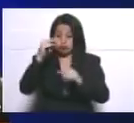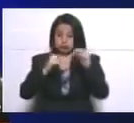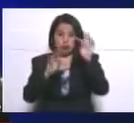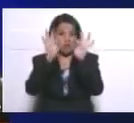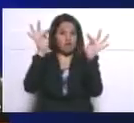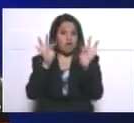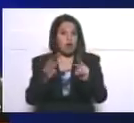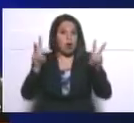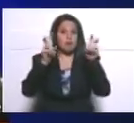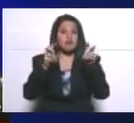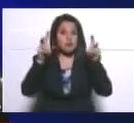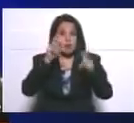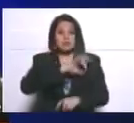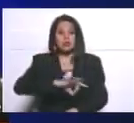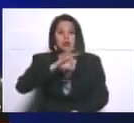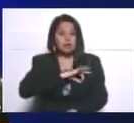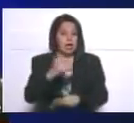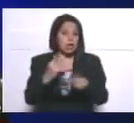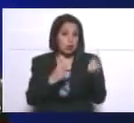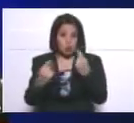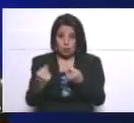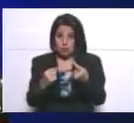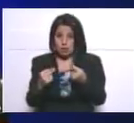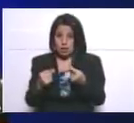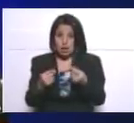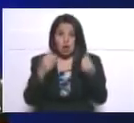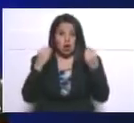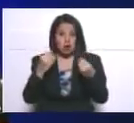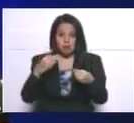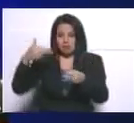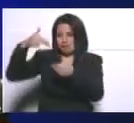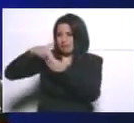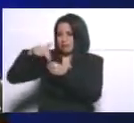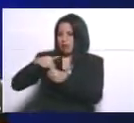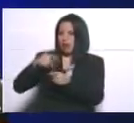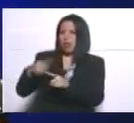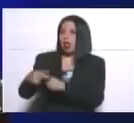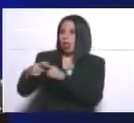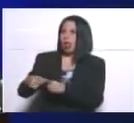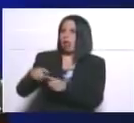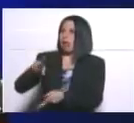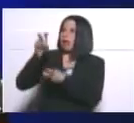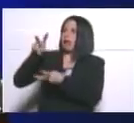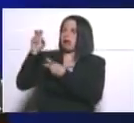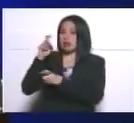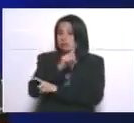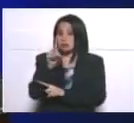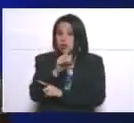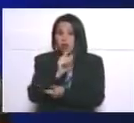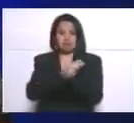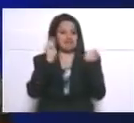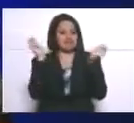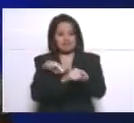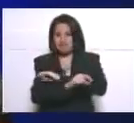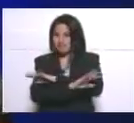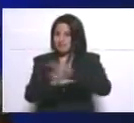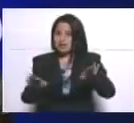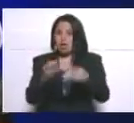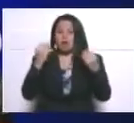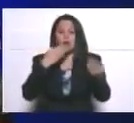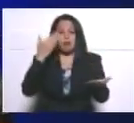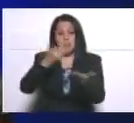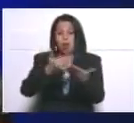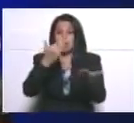modelo social y económico que rompa con el rentismo petrolero. Y el presidente Maduro presentó en la constituyente una propuesta